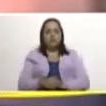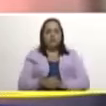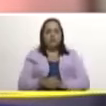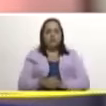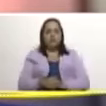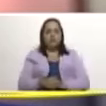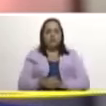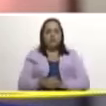al general